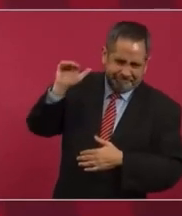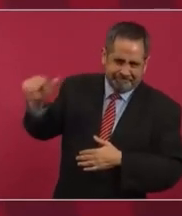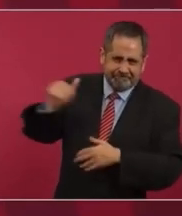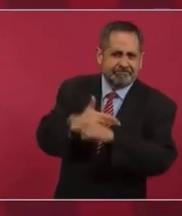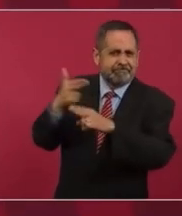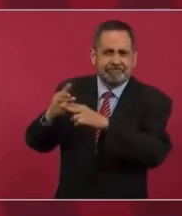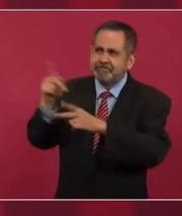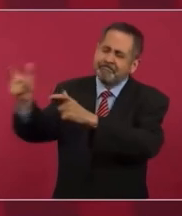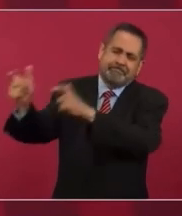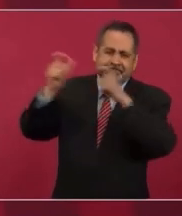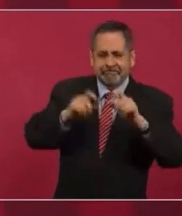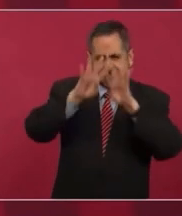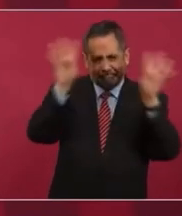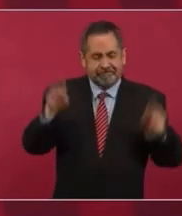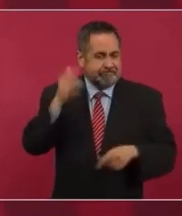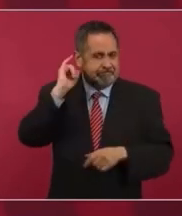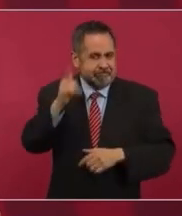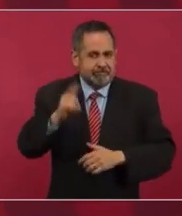de los mexicanos.